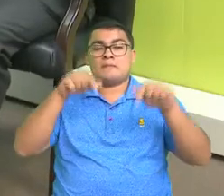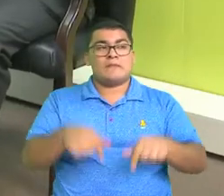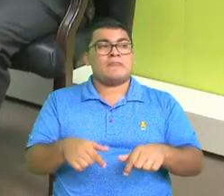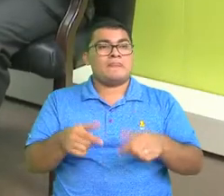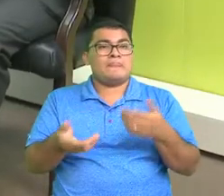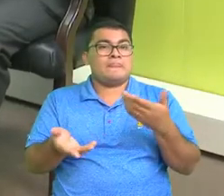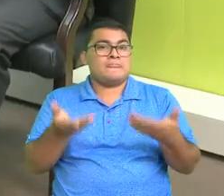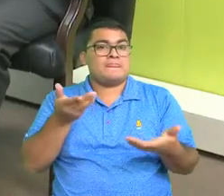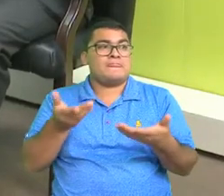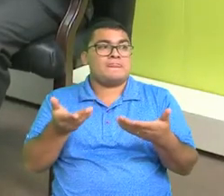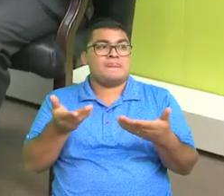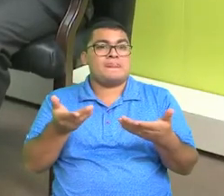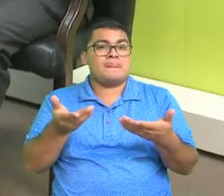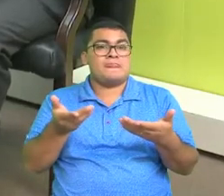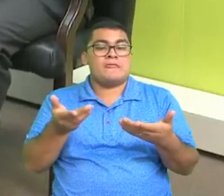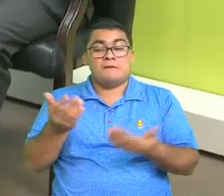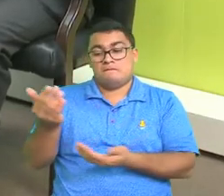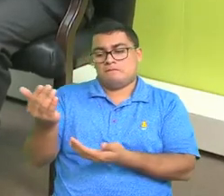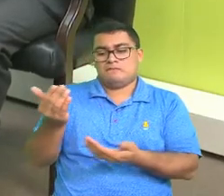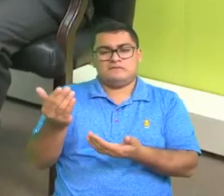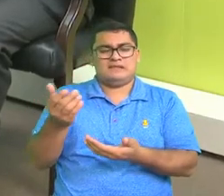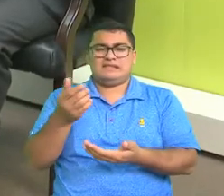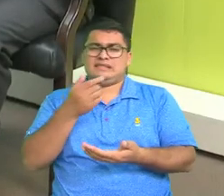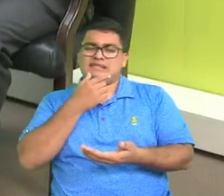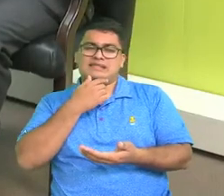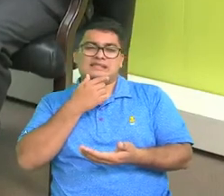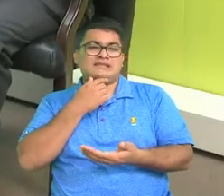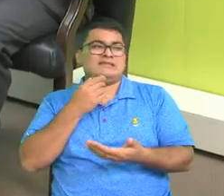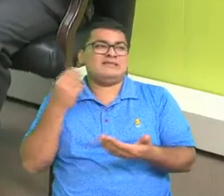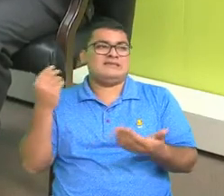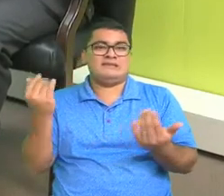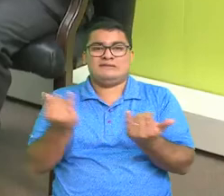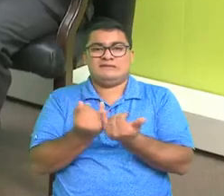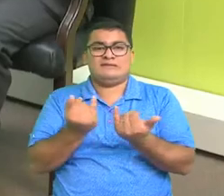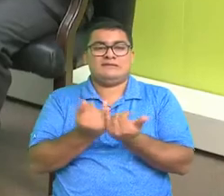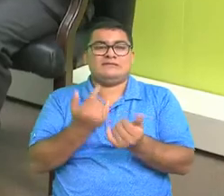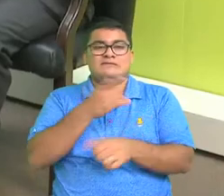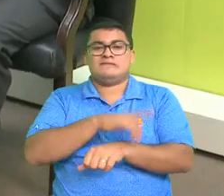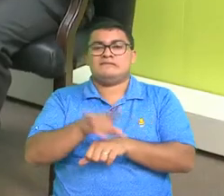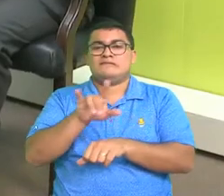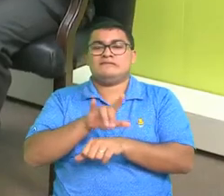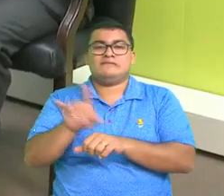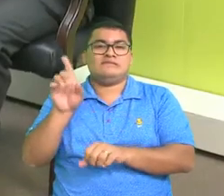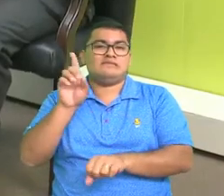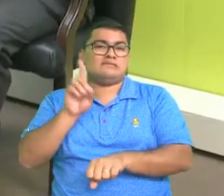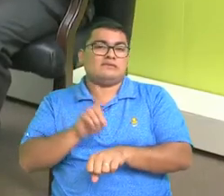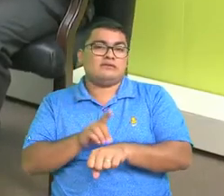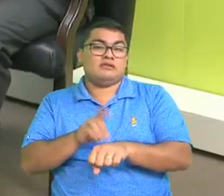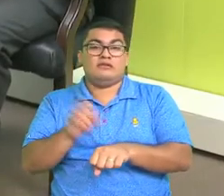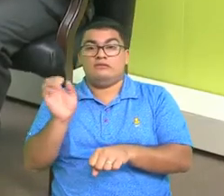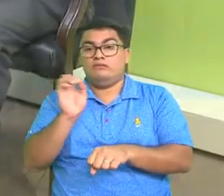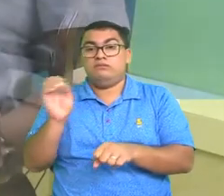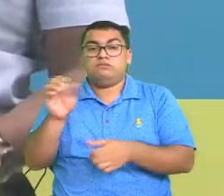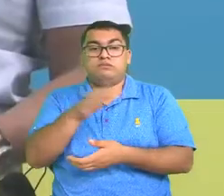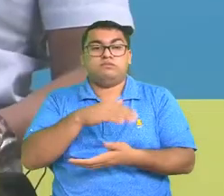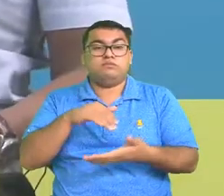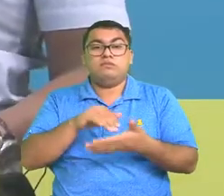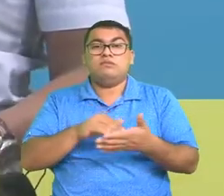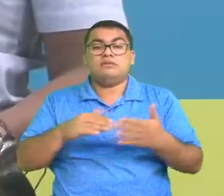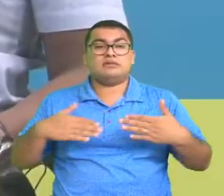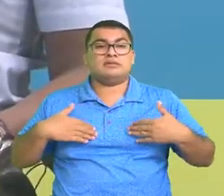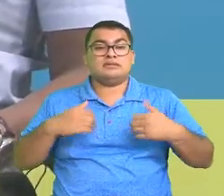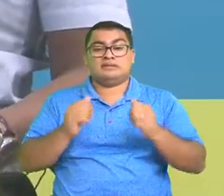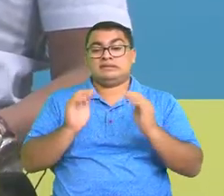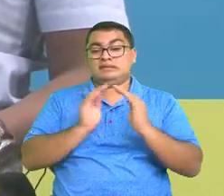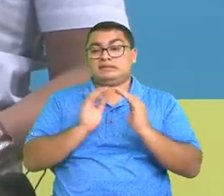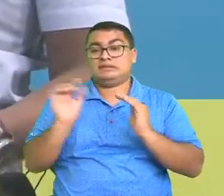cualquier cosa inusual que miren su niño o la niña, inmediatamente corre donde el pediatra o a la unidad de salud más cercana.